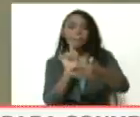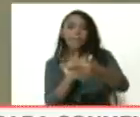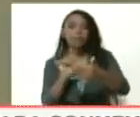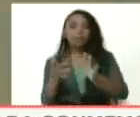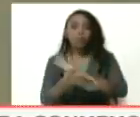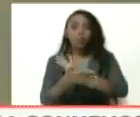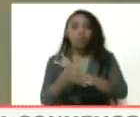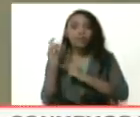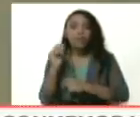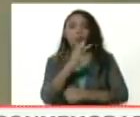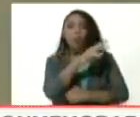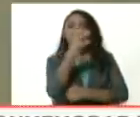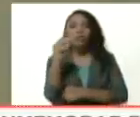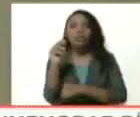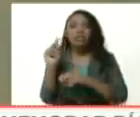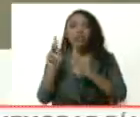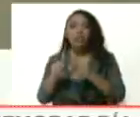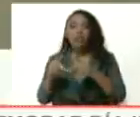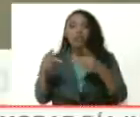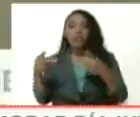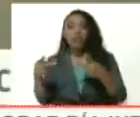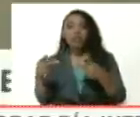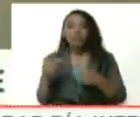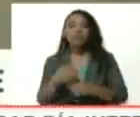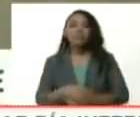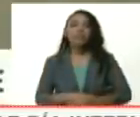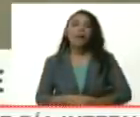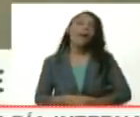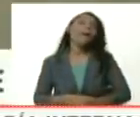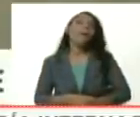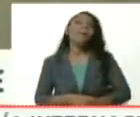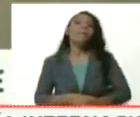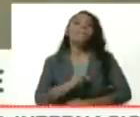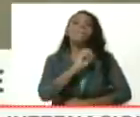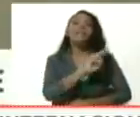400 boletas electrónicas,